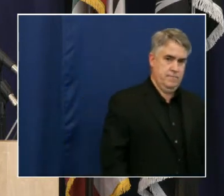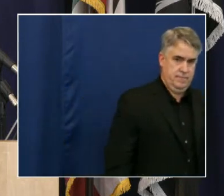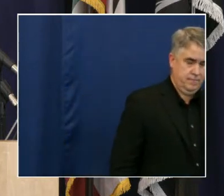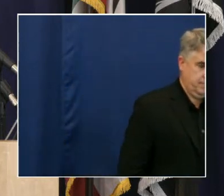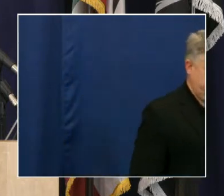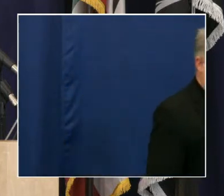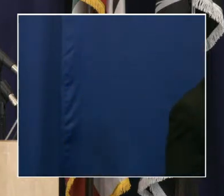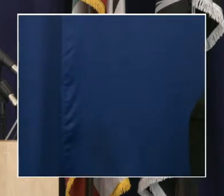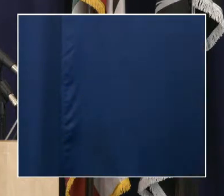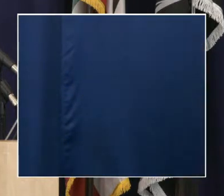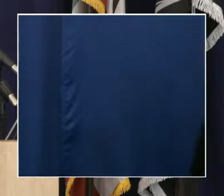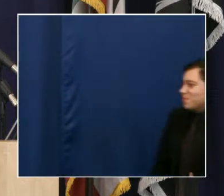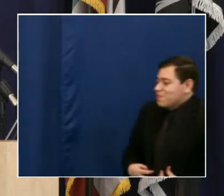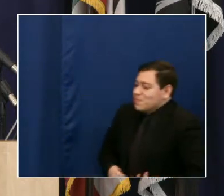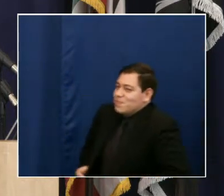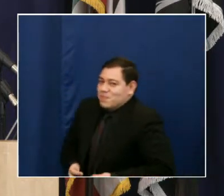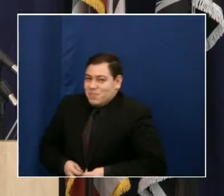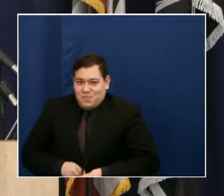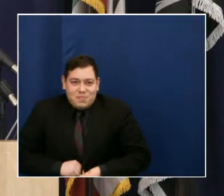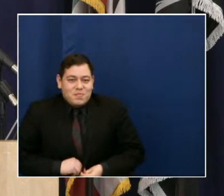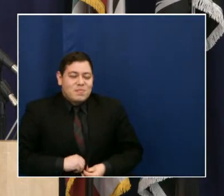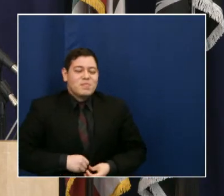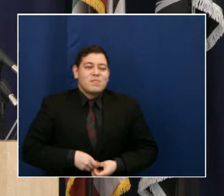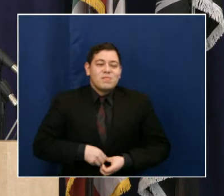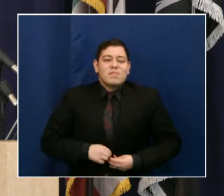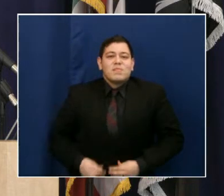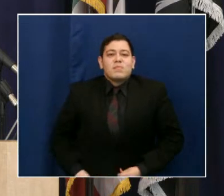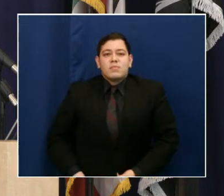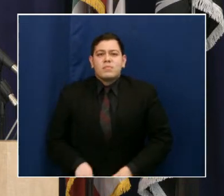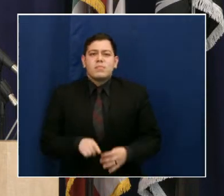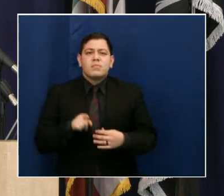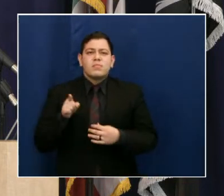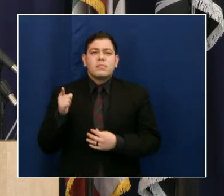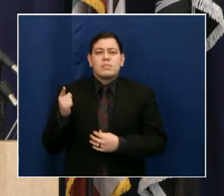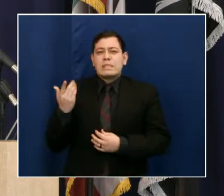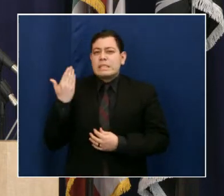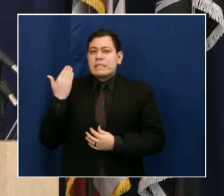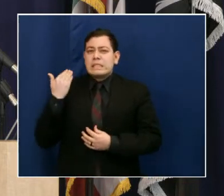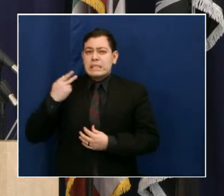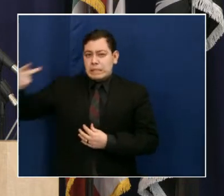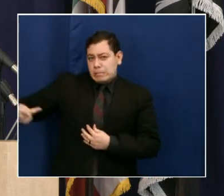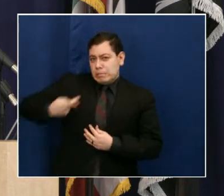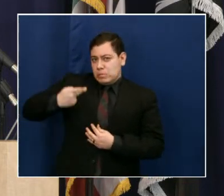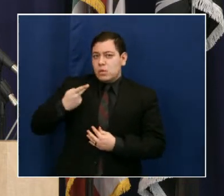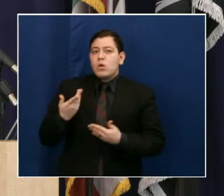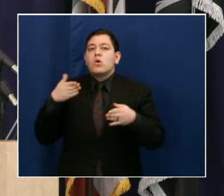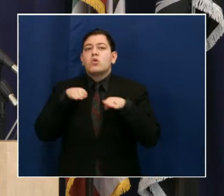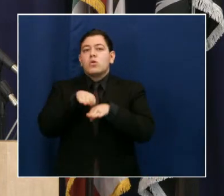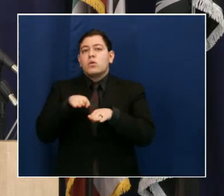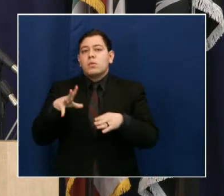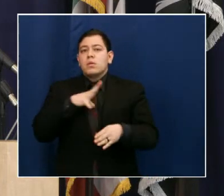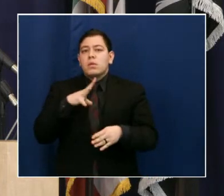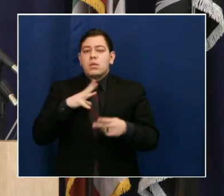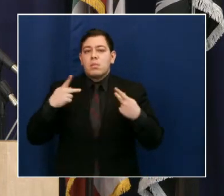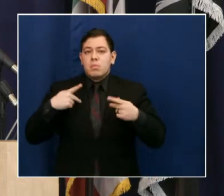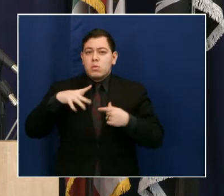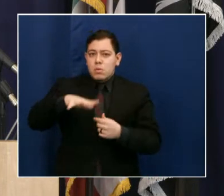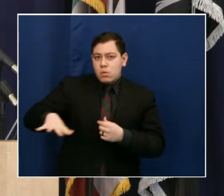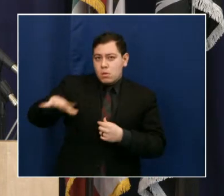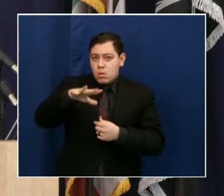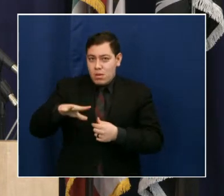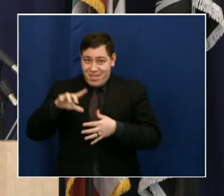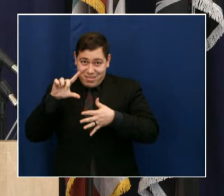sobre... Espera un momento. La pregunta es sobre las comunidades latinas y por qué es importante que las personas